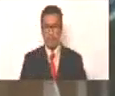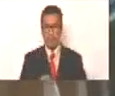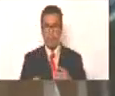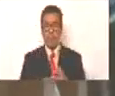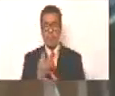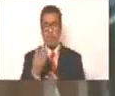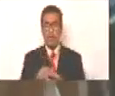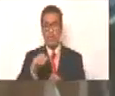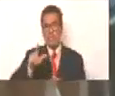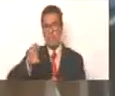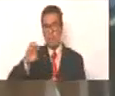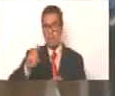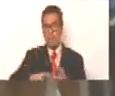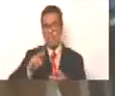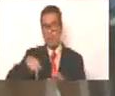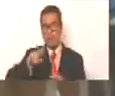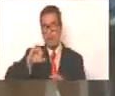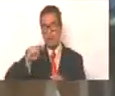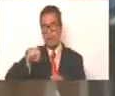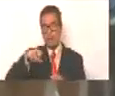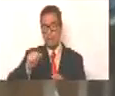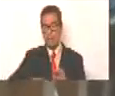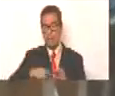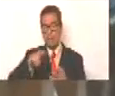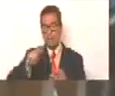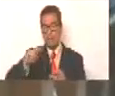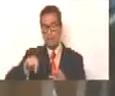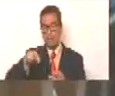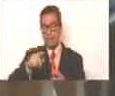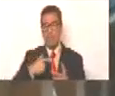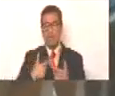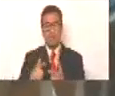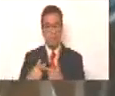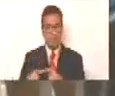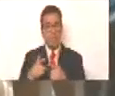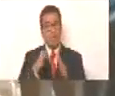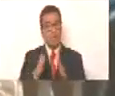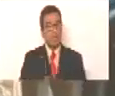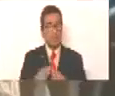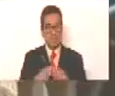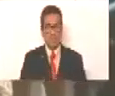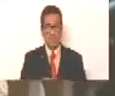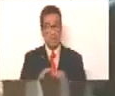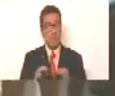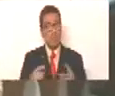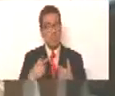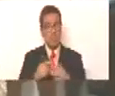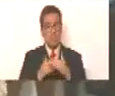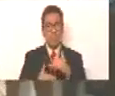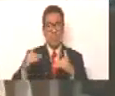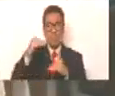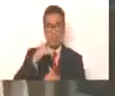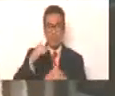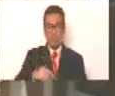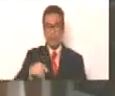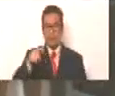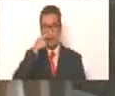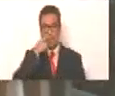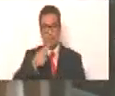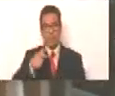de Apacuana, de Urquía, de los libertadores. Es el Guaycaipuro que levanta el polvo de los siglos y